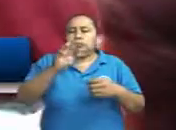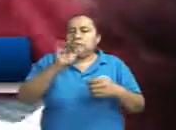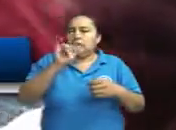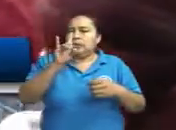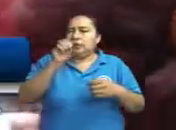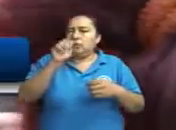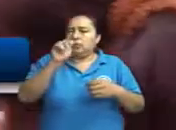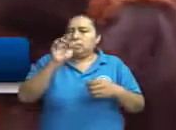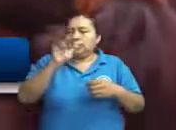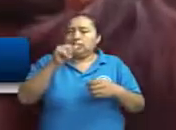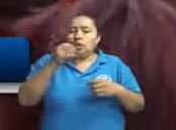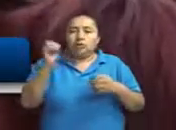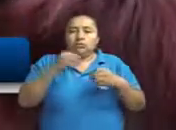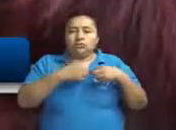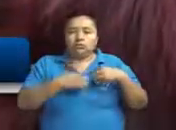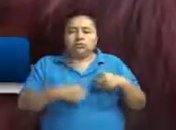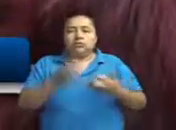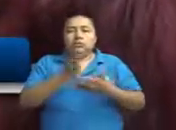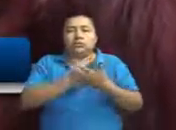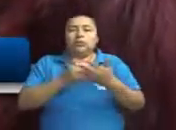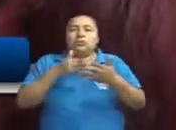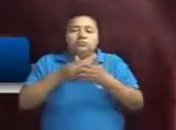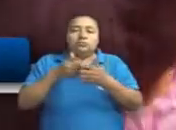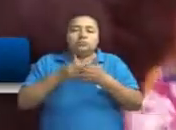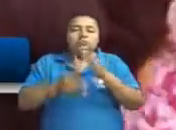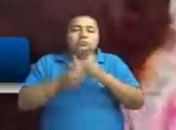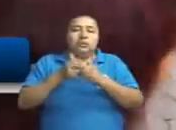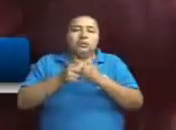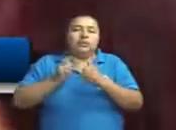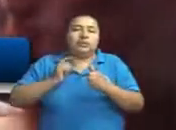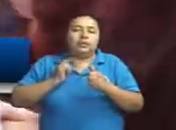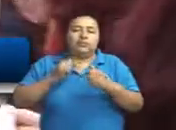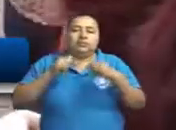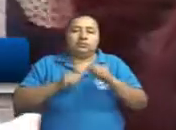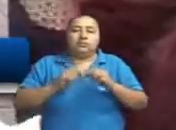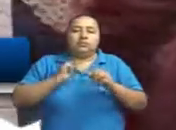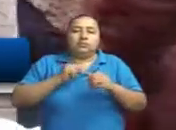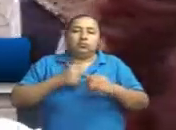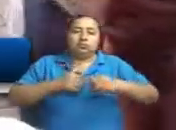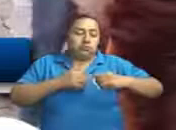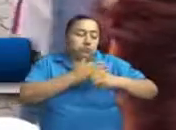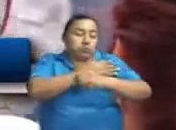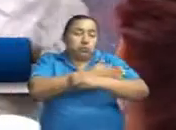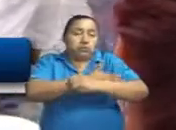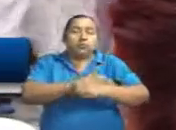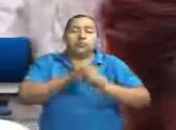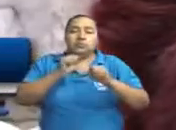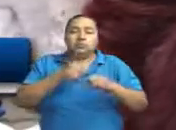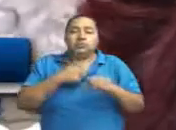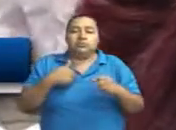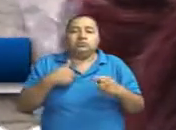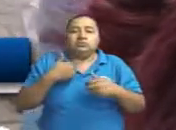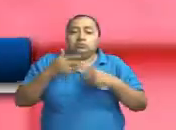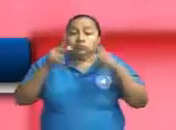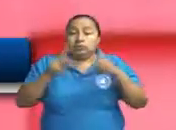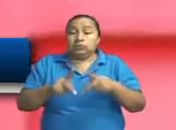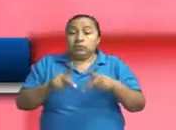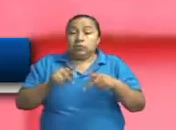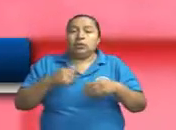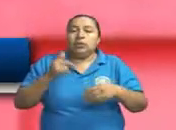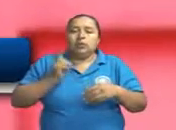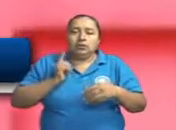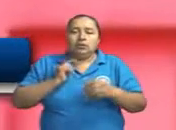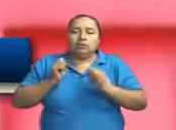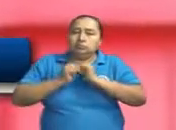o cirugía, que quedan con alguna limitación de su brazo. Entonces estas pacientes tienen